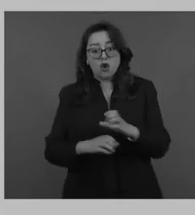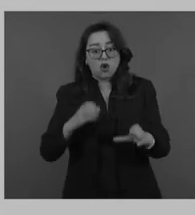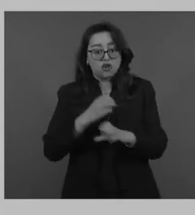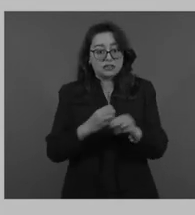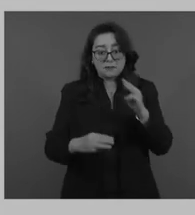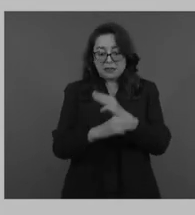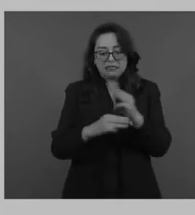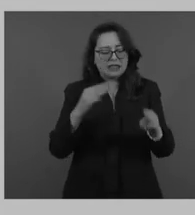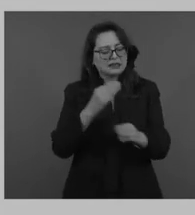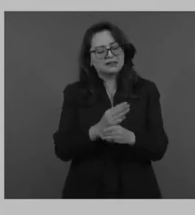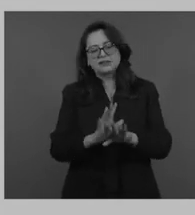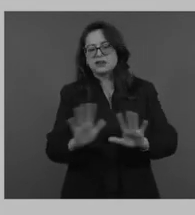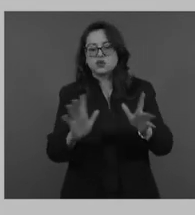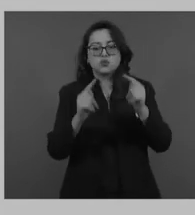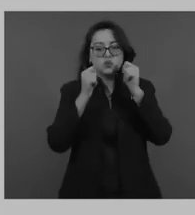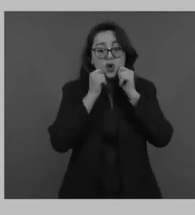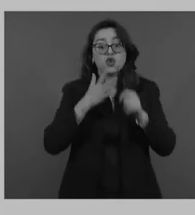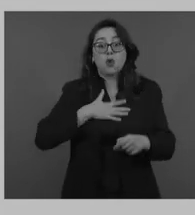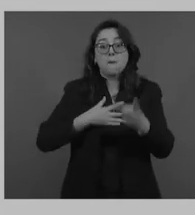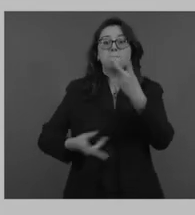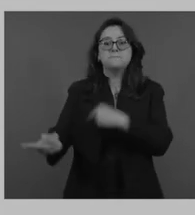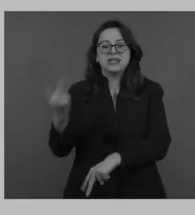Aquí estoy de manera personal